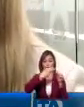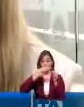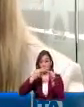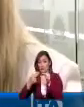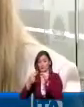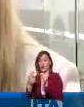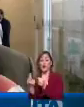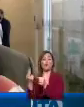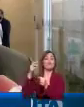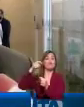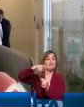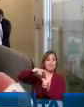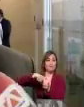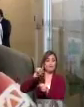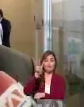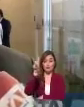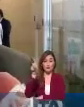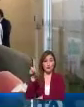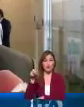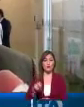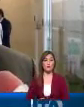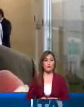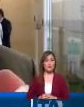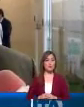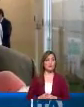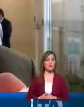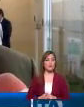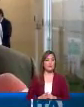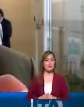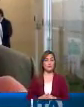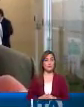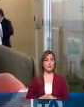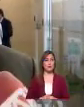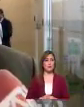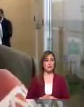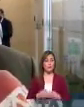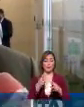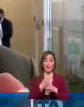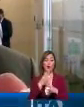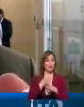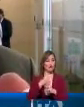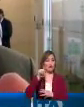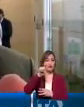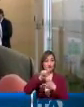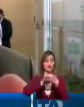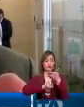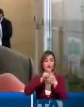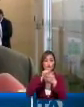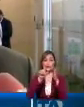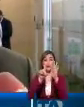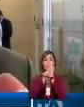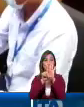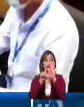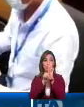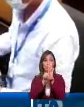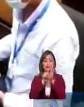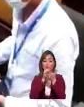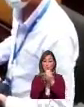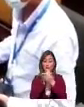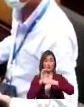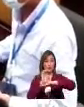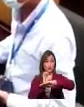a incorporar a nuestra bancada. Y acá es números, las matemáticas son exactas y necesitamos números para la aprobación de leyes que le beneficien al Ecuador.